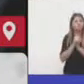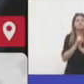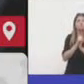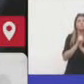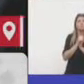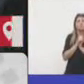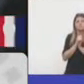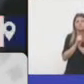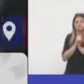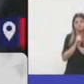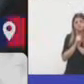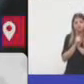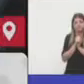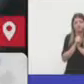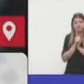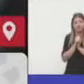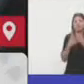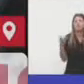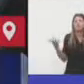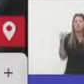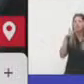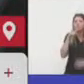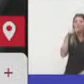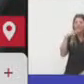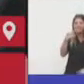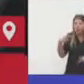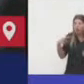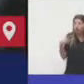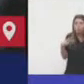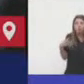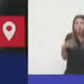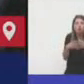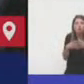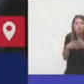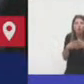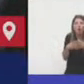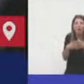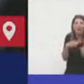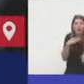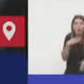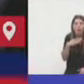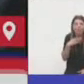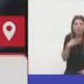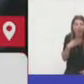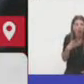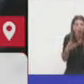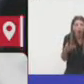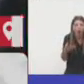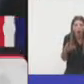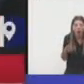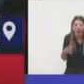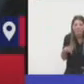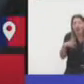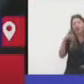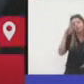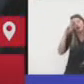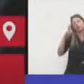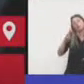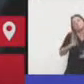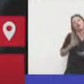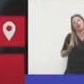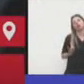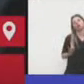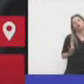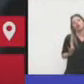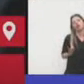dice que tiene que tener 15 miembros y son solo 4, van a quedar deslegitimados ahora, cualquiera de los fallos que la corte tome de aquí en adelante. Sin duda.